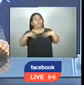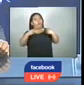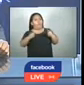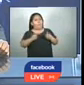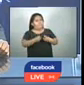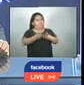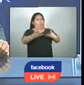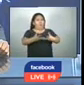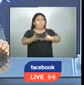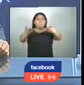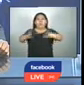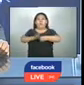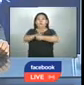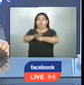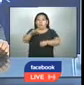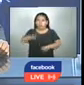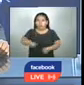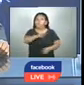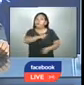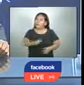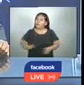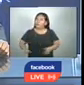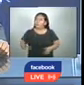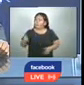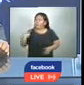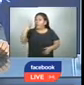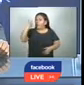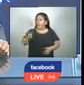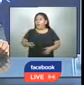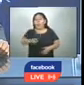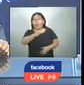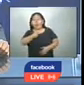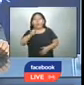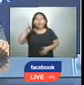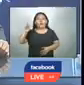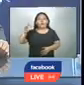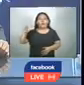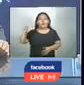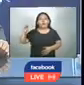el incremento de casos en el país en los últimos días. Rocío Cruz con el informe.